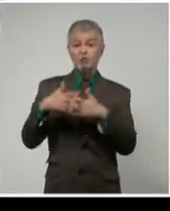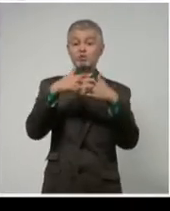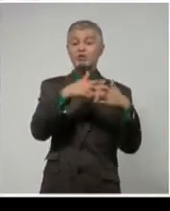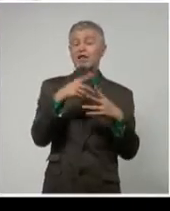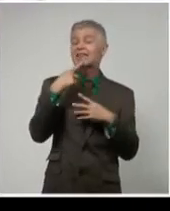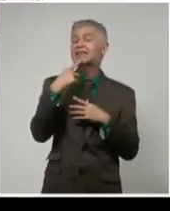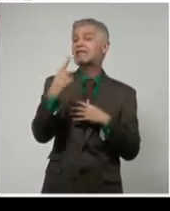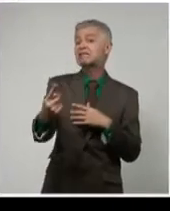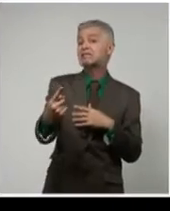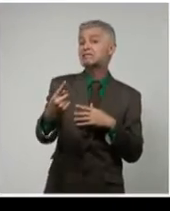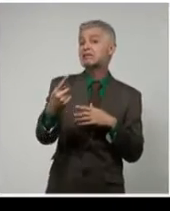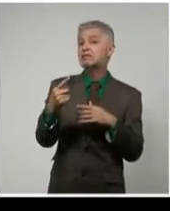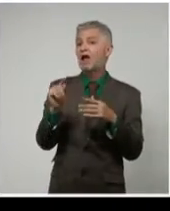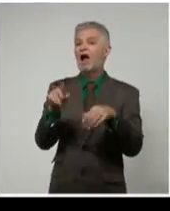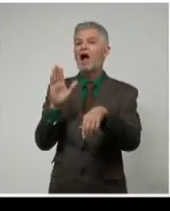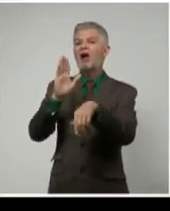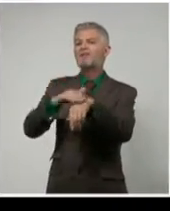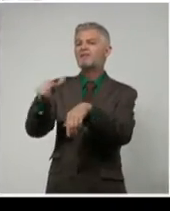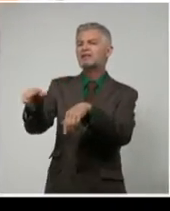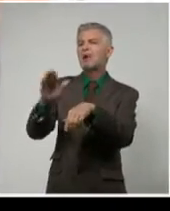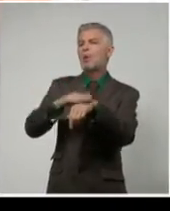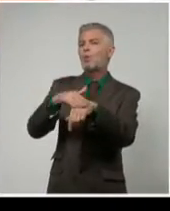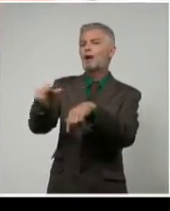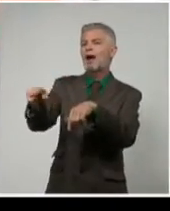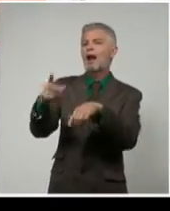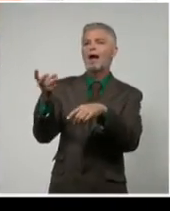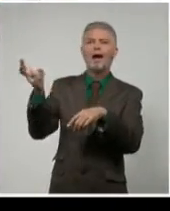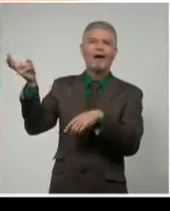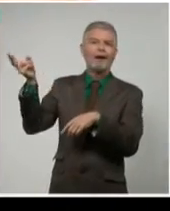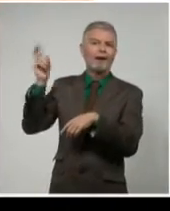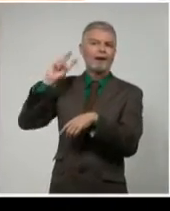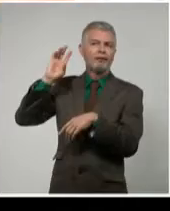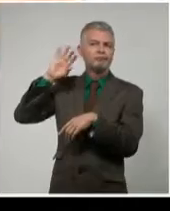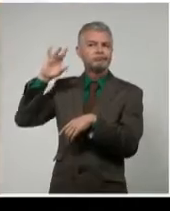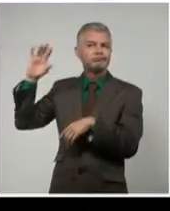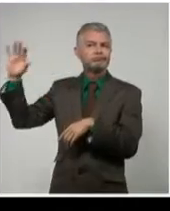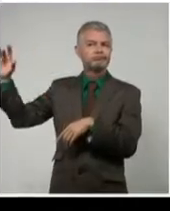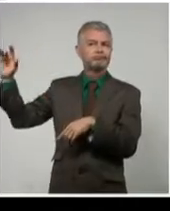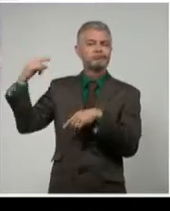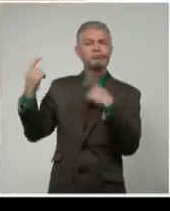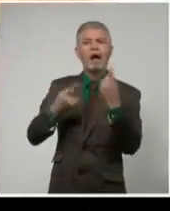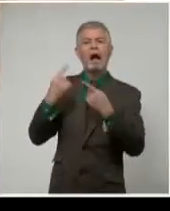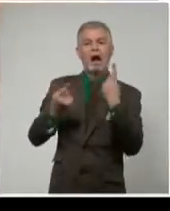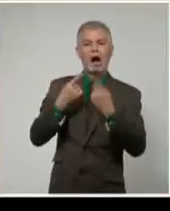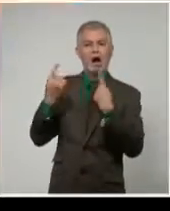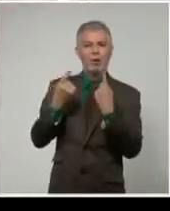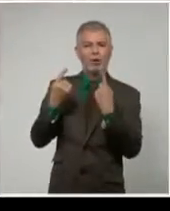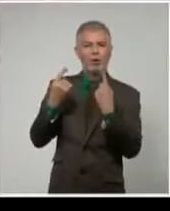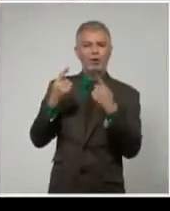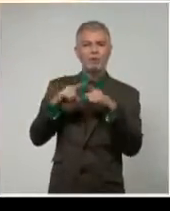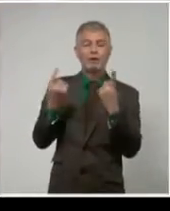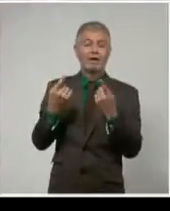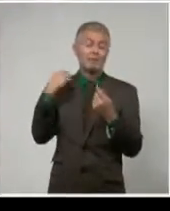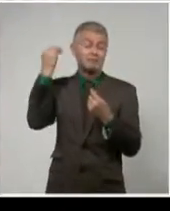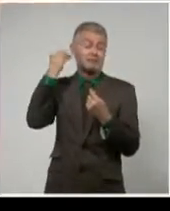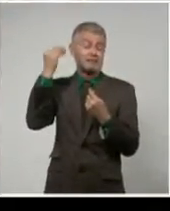por ejemplo, implicando las microondas. Y decían que podía ser ataques de microondas, porque tenían la idea del arma en la cabeza.